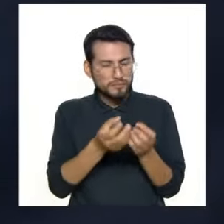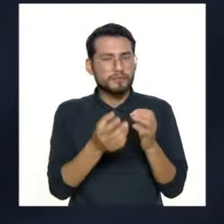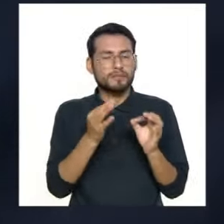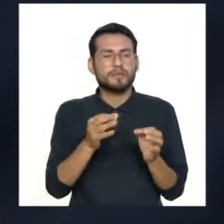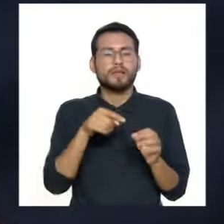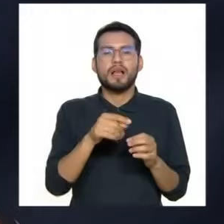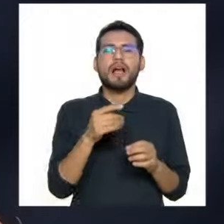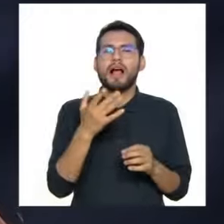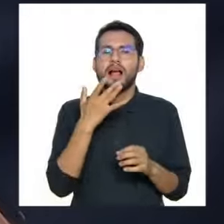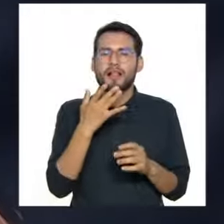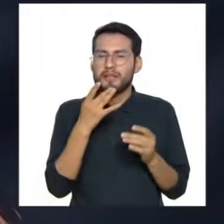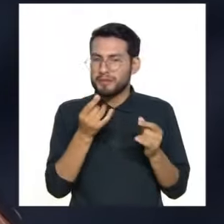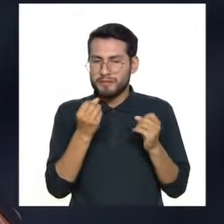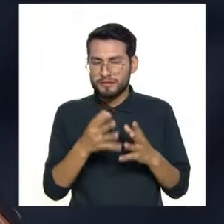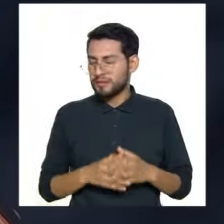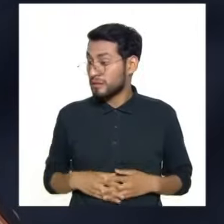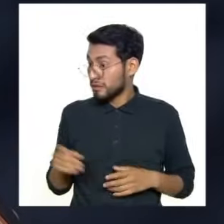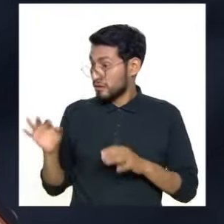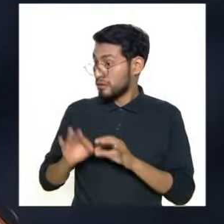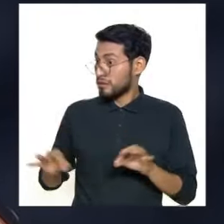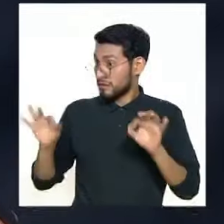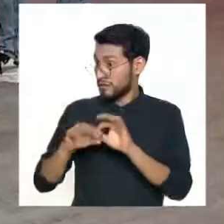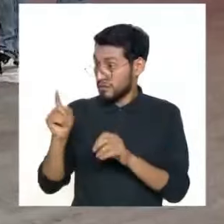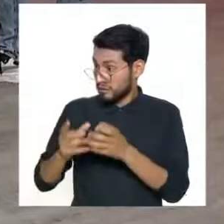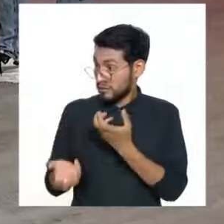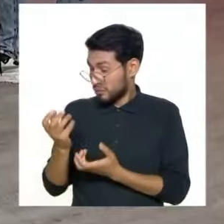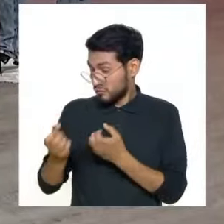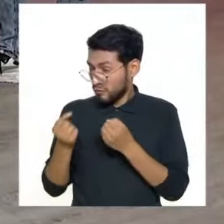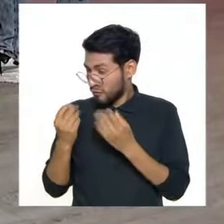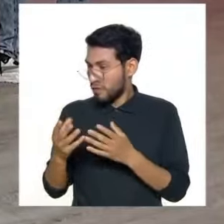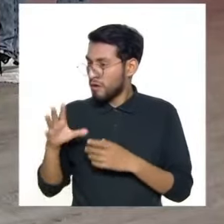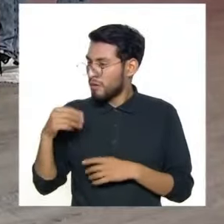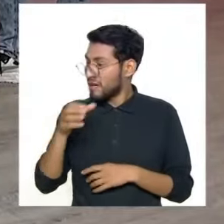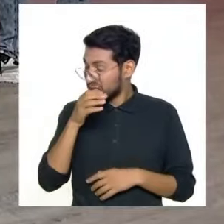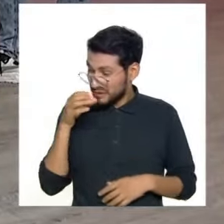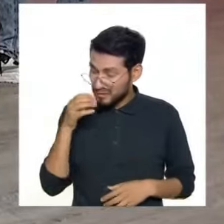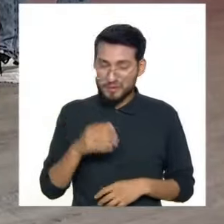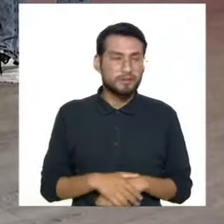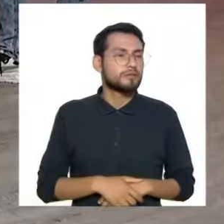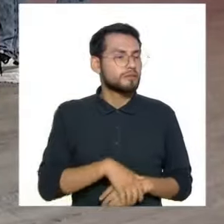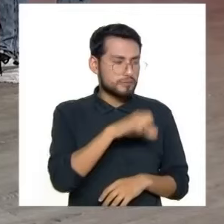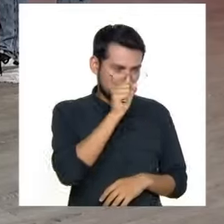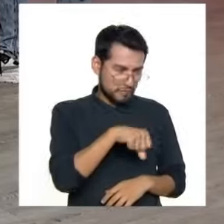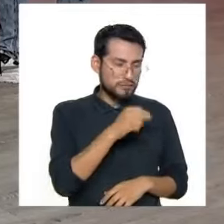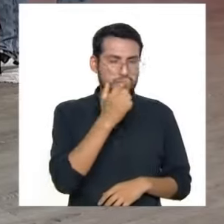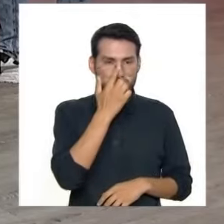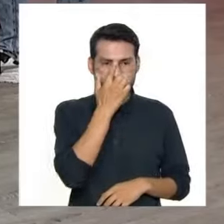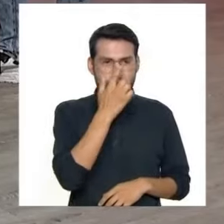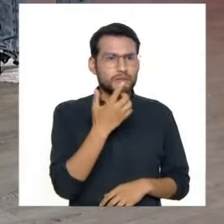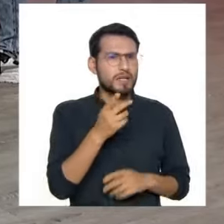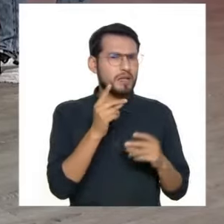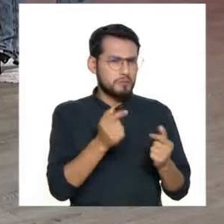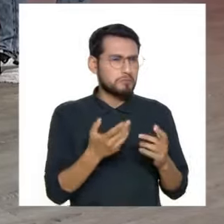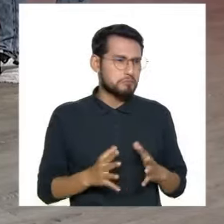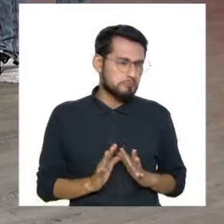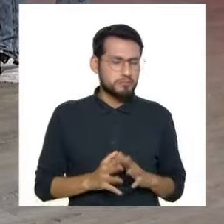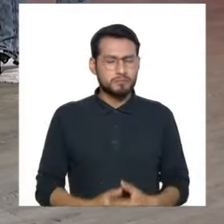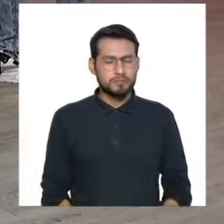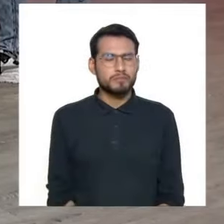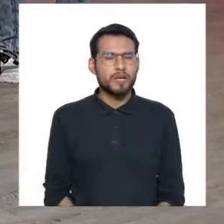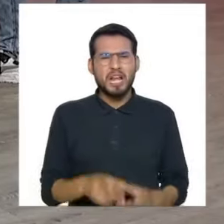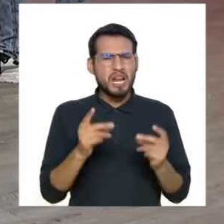tiro este aderezo que ya tiene todo es bien importante que se cocine bastante No por la cerveza claro o sea se va a aper rápidamente en realidad